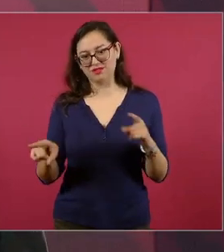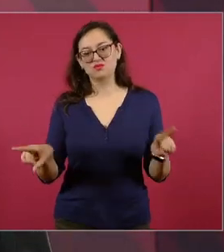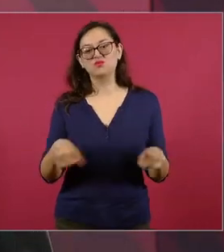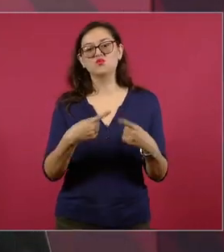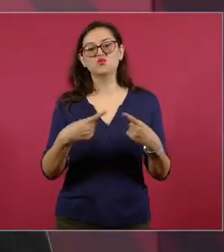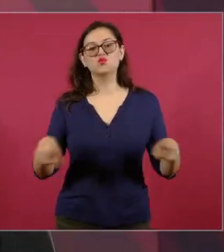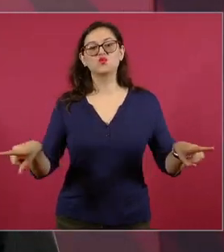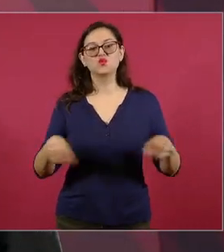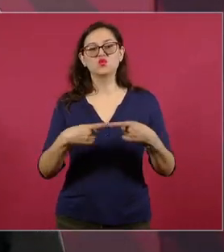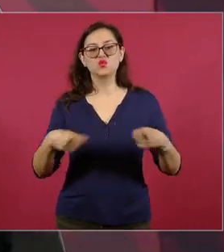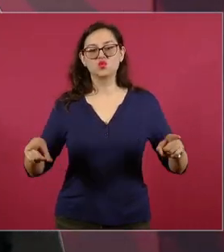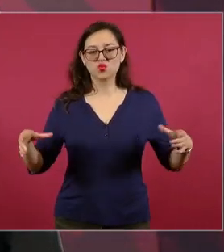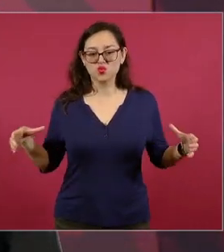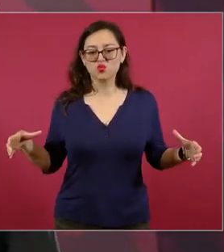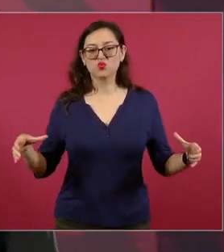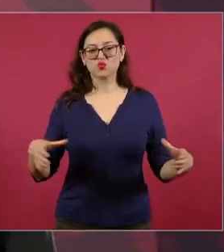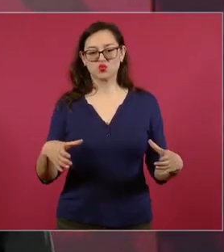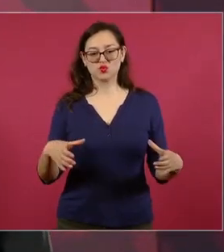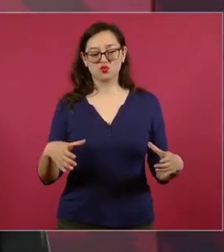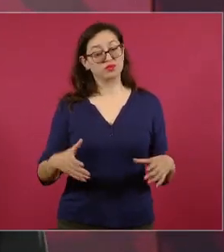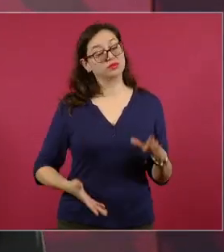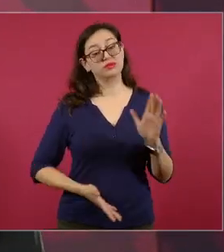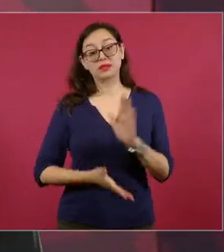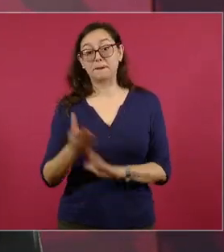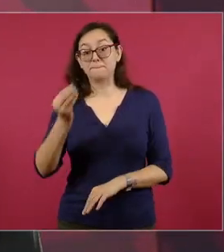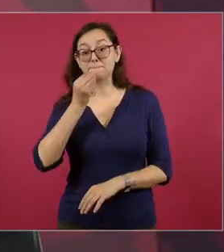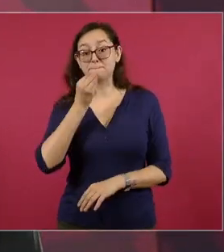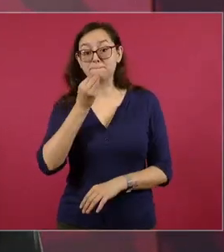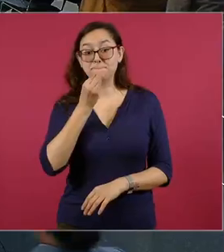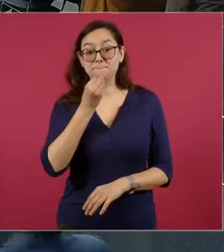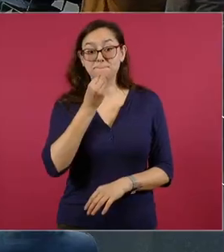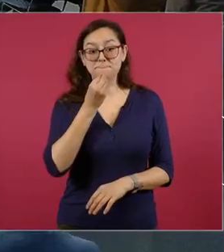con la bamba. Vámonos a desayunar.